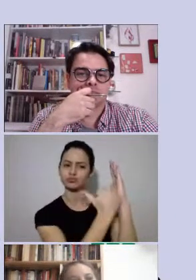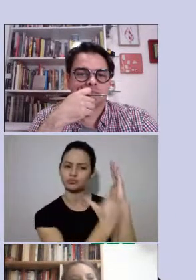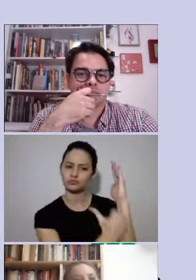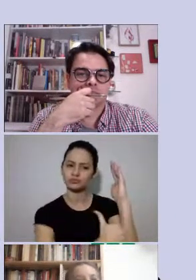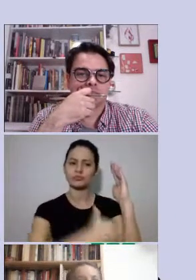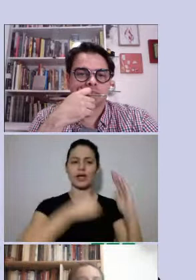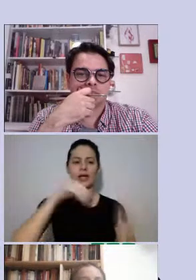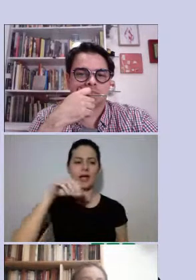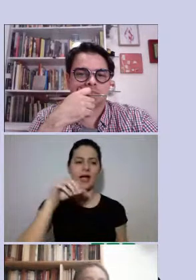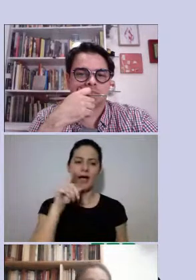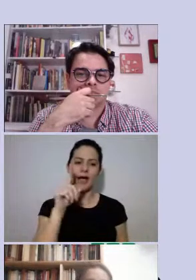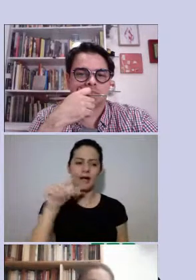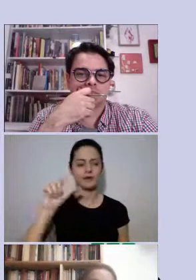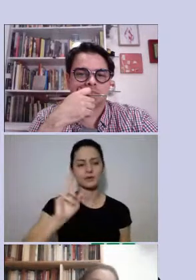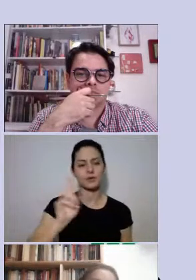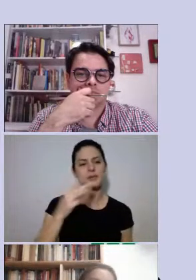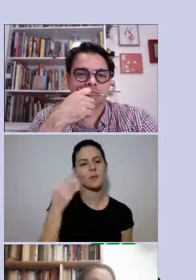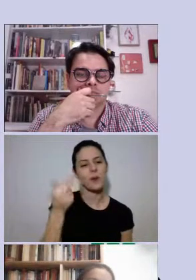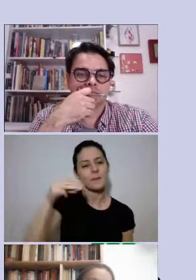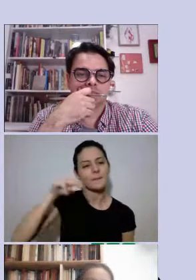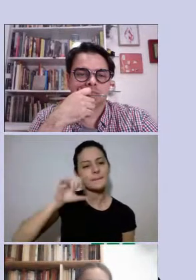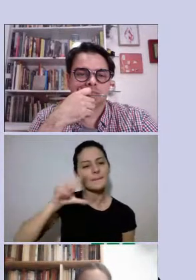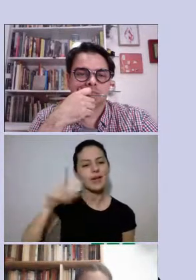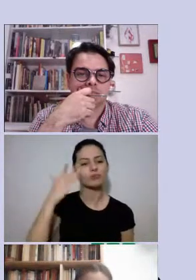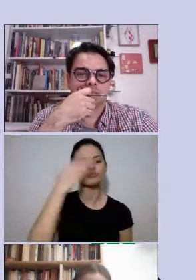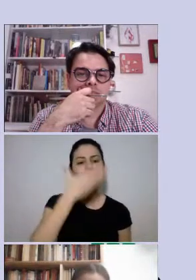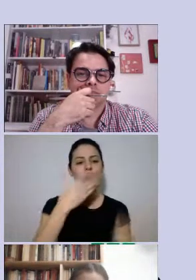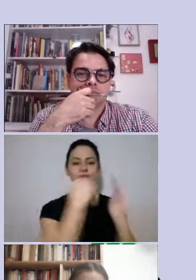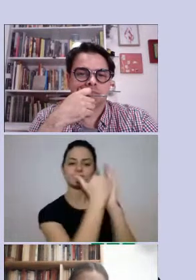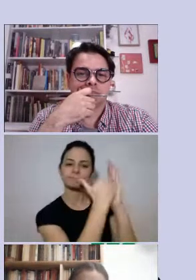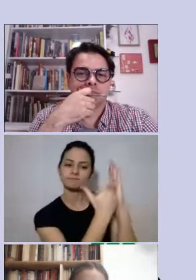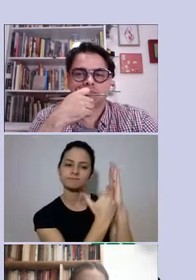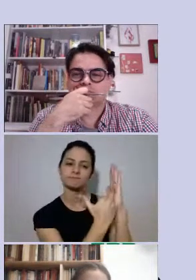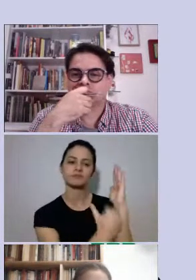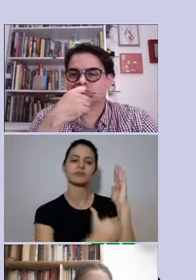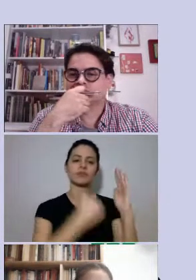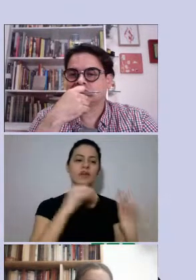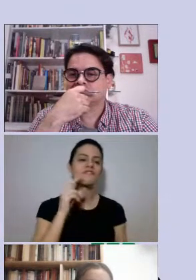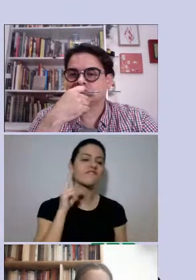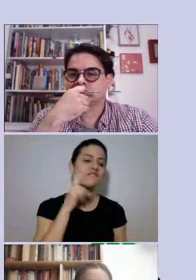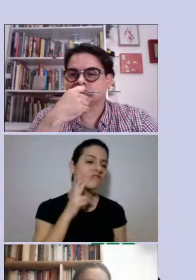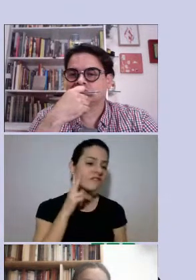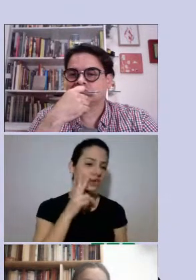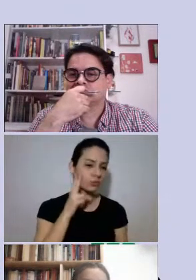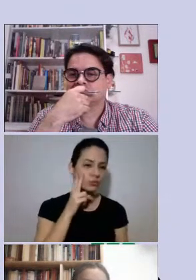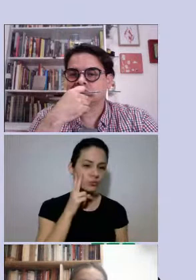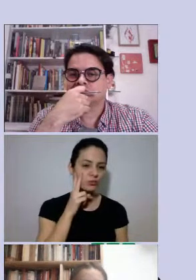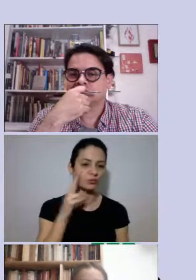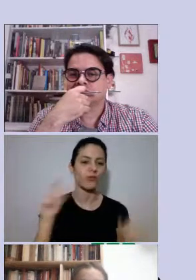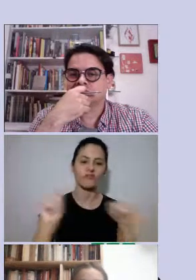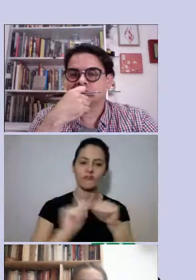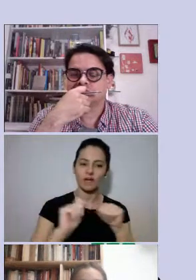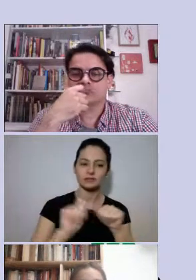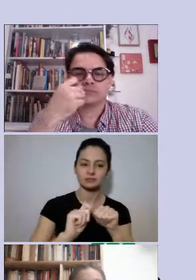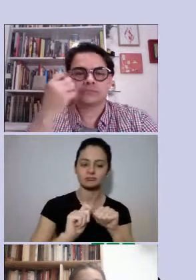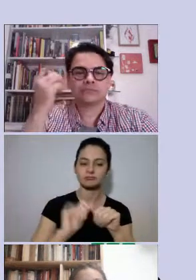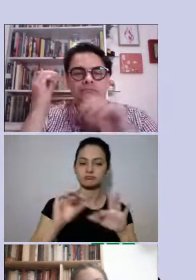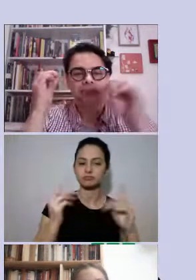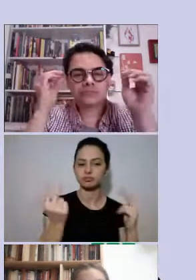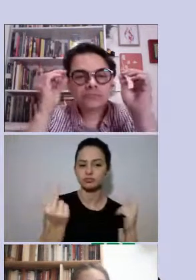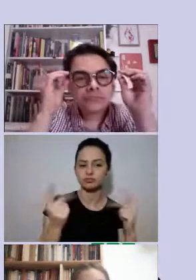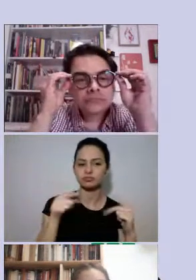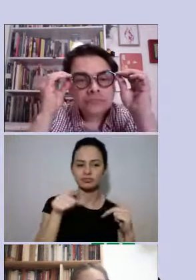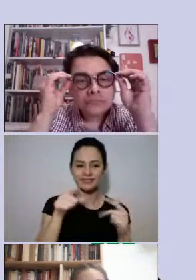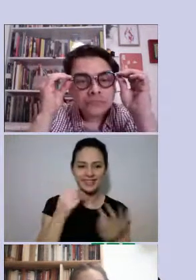maguey y fabricar con eso el vino, ¿no? Que era otra forma en la que aparece, es otra forma en la que aparecen los